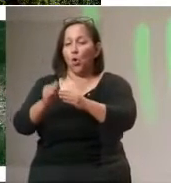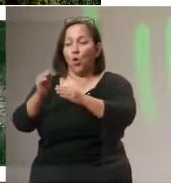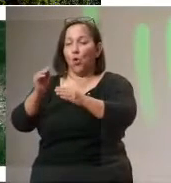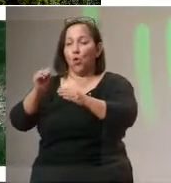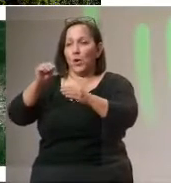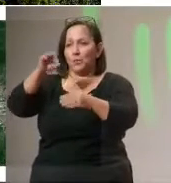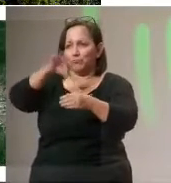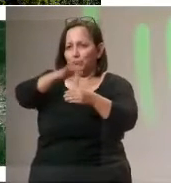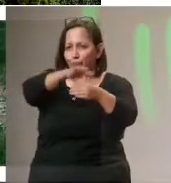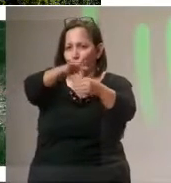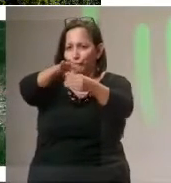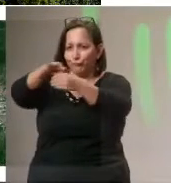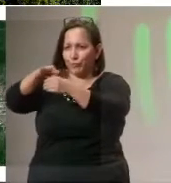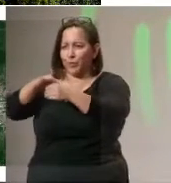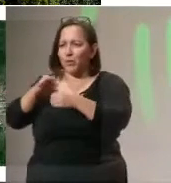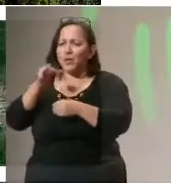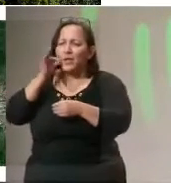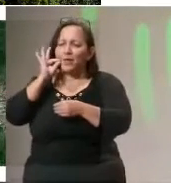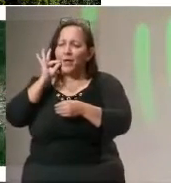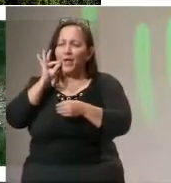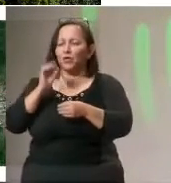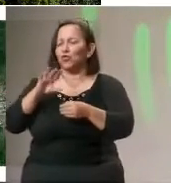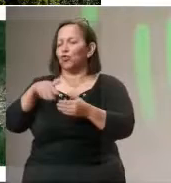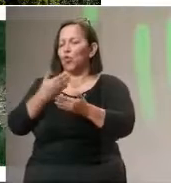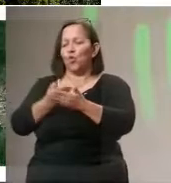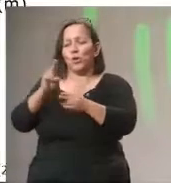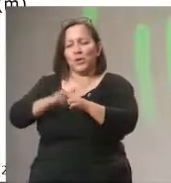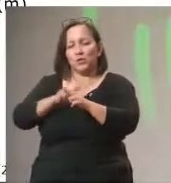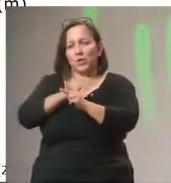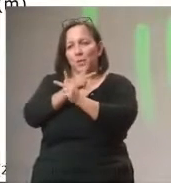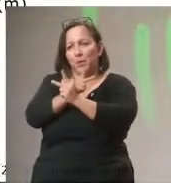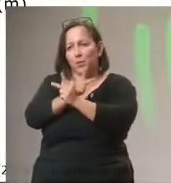café, es decir, los fertilizantes.